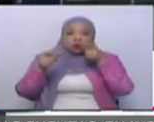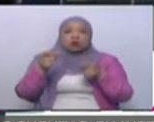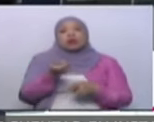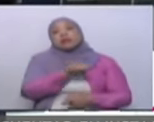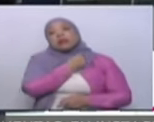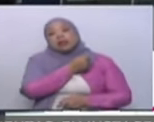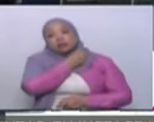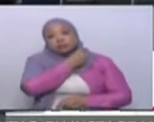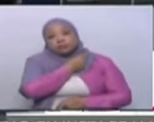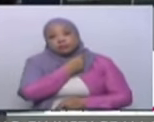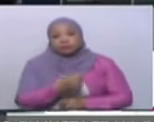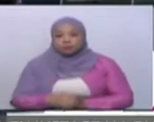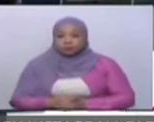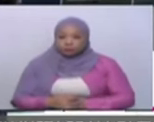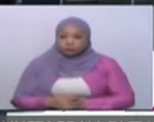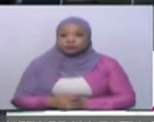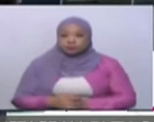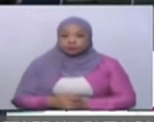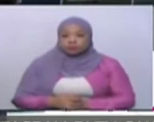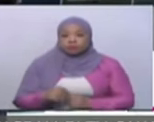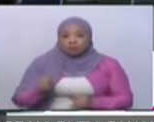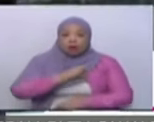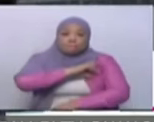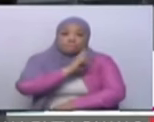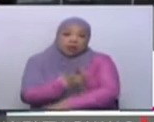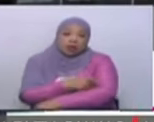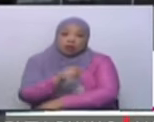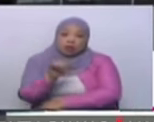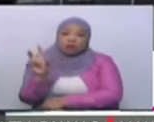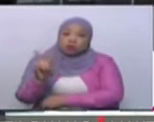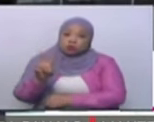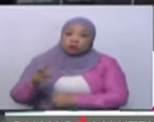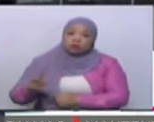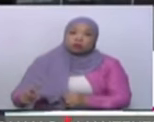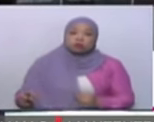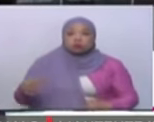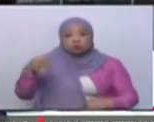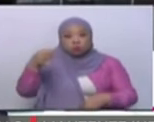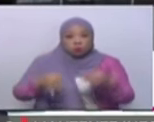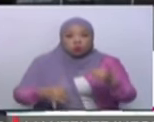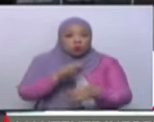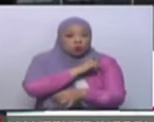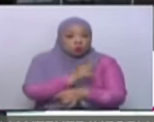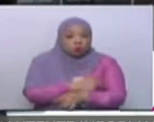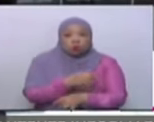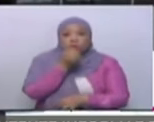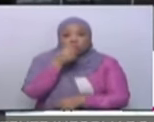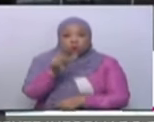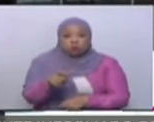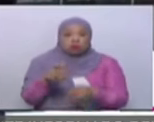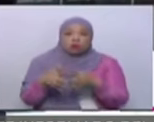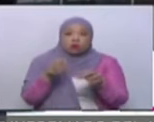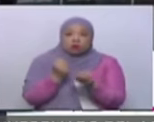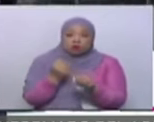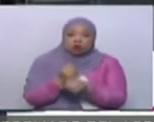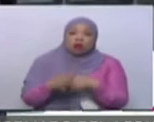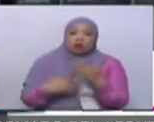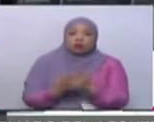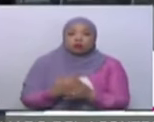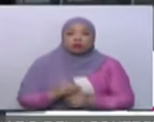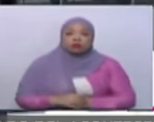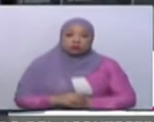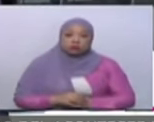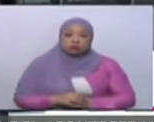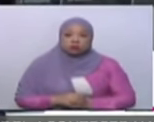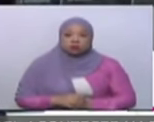es el fiscal Tarek William Saab, fiscal valiente que tiene Venezuela, de un poder judicial que se ha portado a la altura en esta batalla que hemos dado. Así